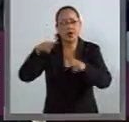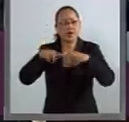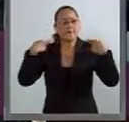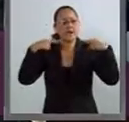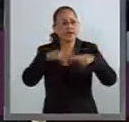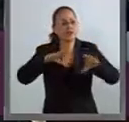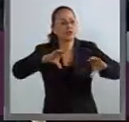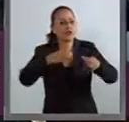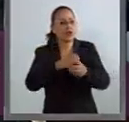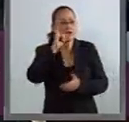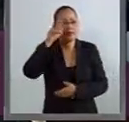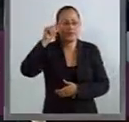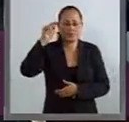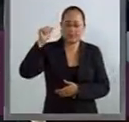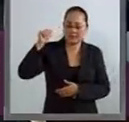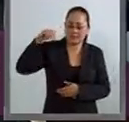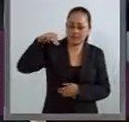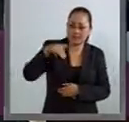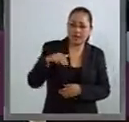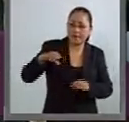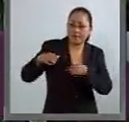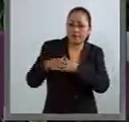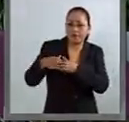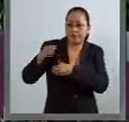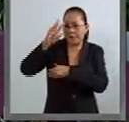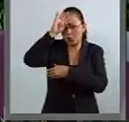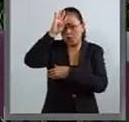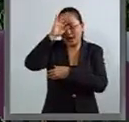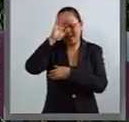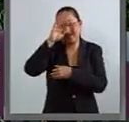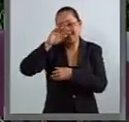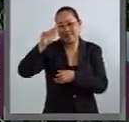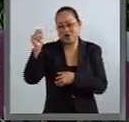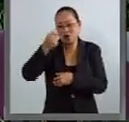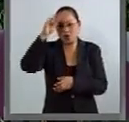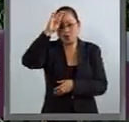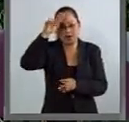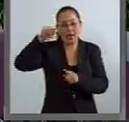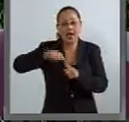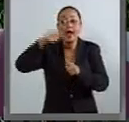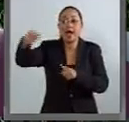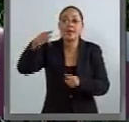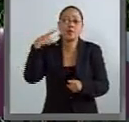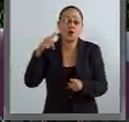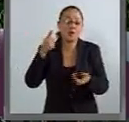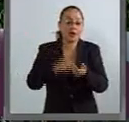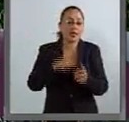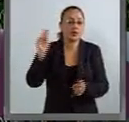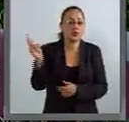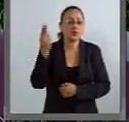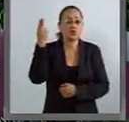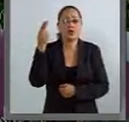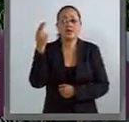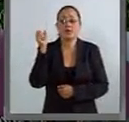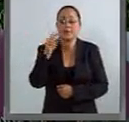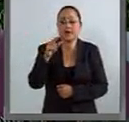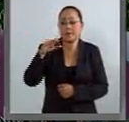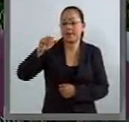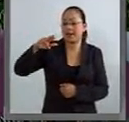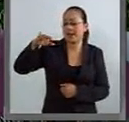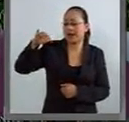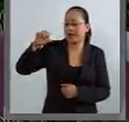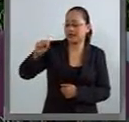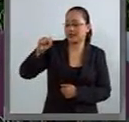docente del Instituto Tecnológico de Estudios Superiores de Monterrey, Campus de Puebla, y en la Universidad de las Américas